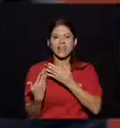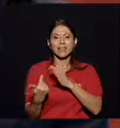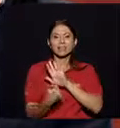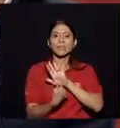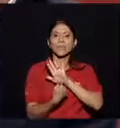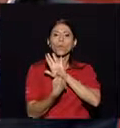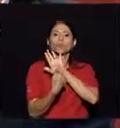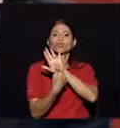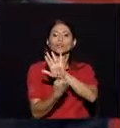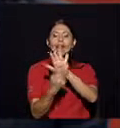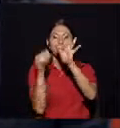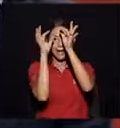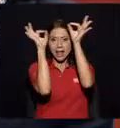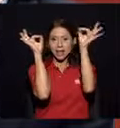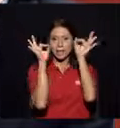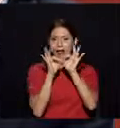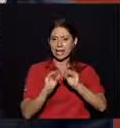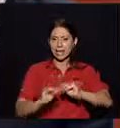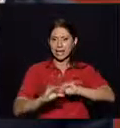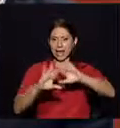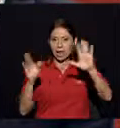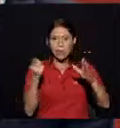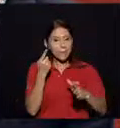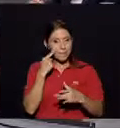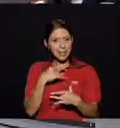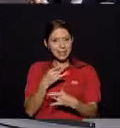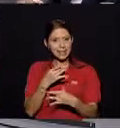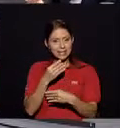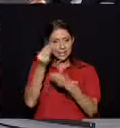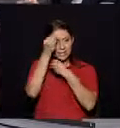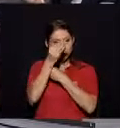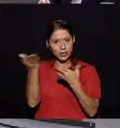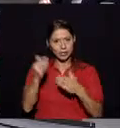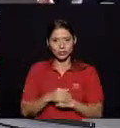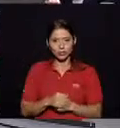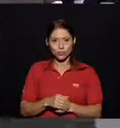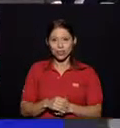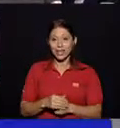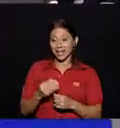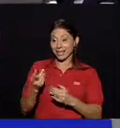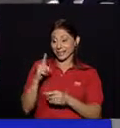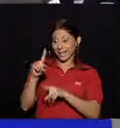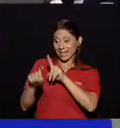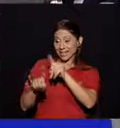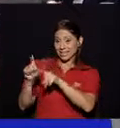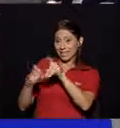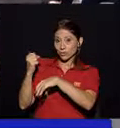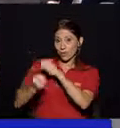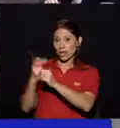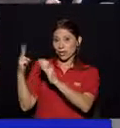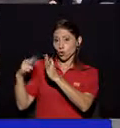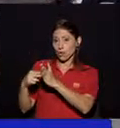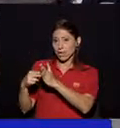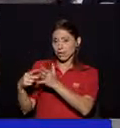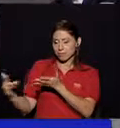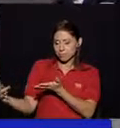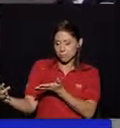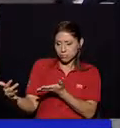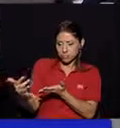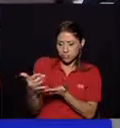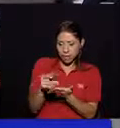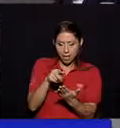es mostrar la imagen lo más claro posible. Vean los datos, qué interesantes que son. Si usted agarra los datos del censo del